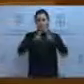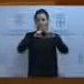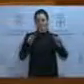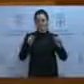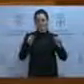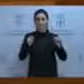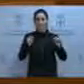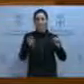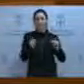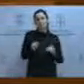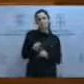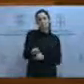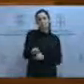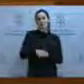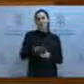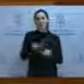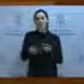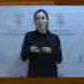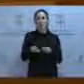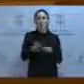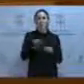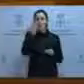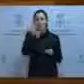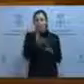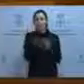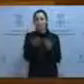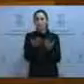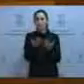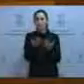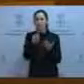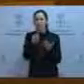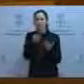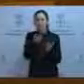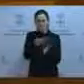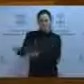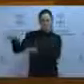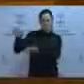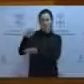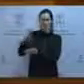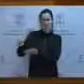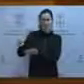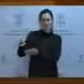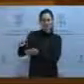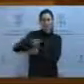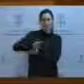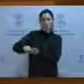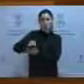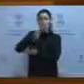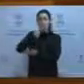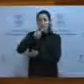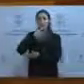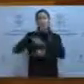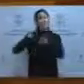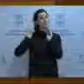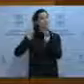de la ayuda al material escolar y a los libros de texto, aquellas familias asturianas que deciden en uso de su